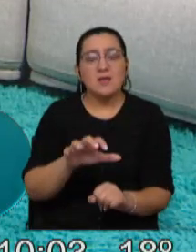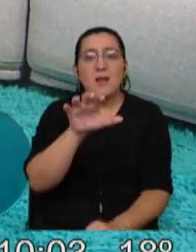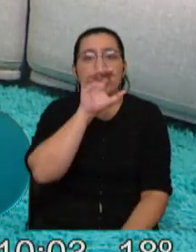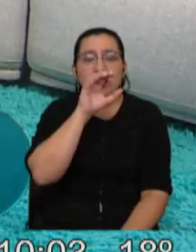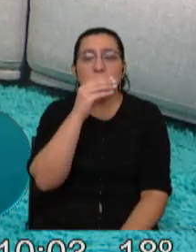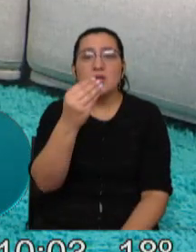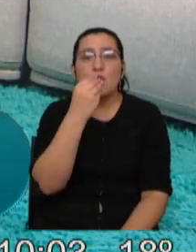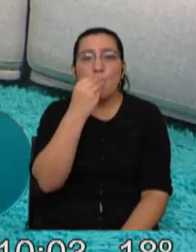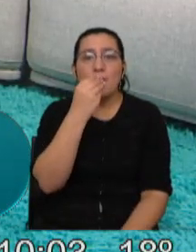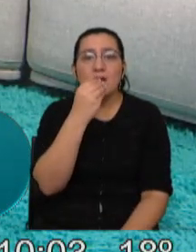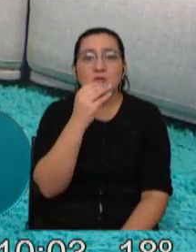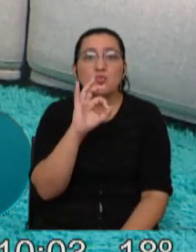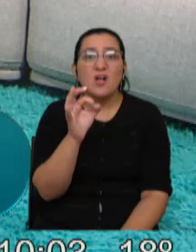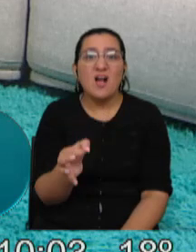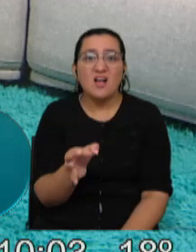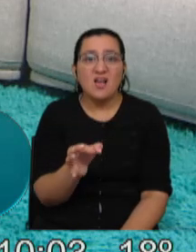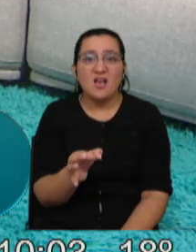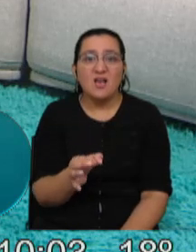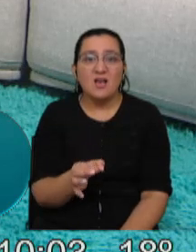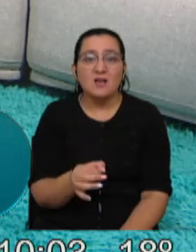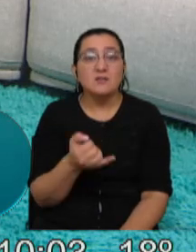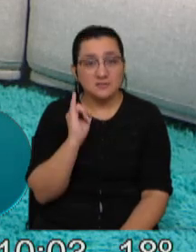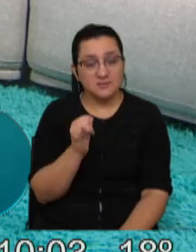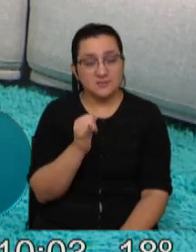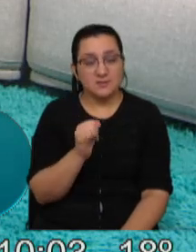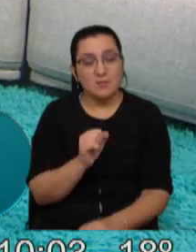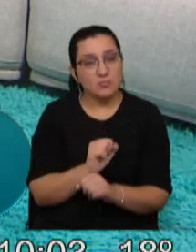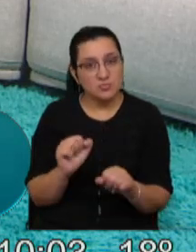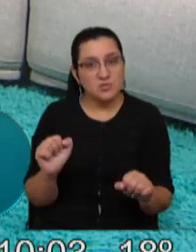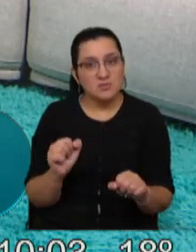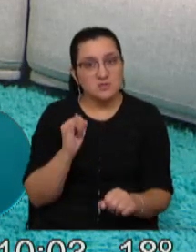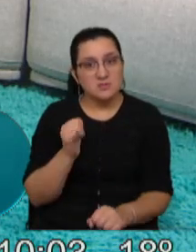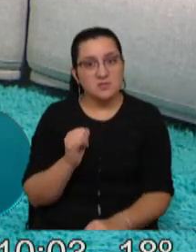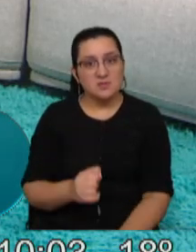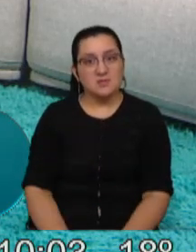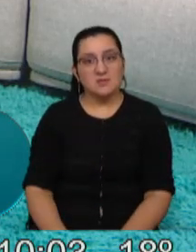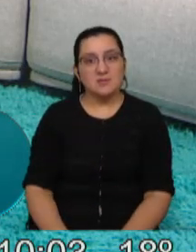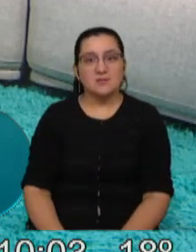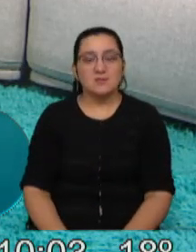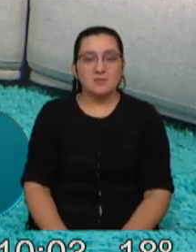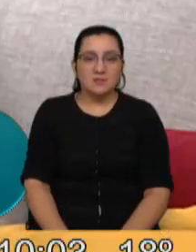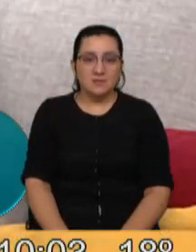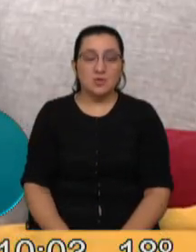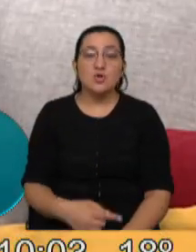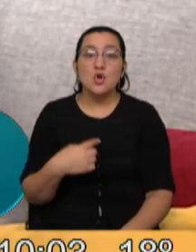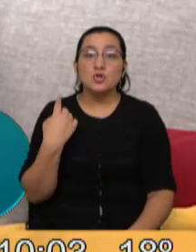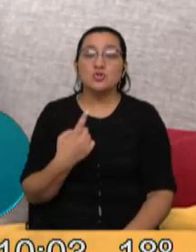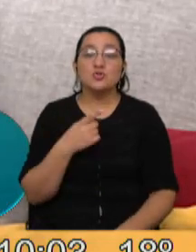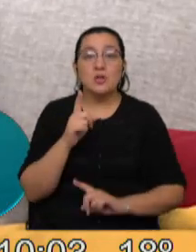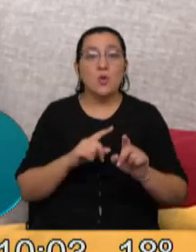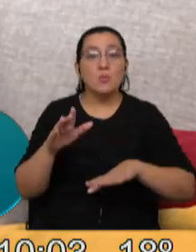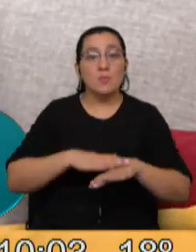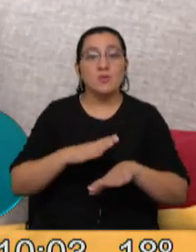si sí. está solo. Sí, es posible. En realidad, sí, yo sabía. Nosotros en algún momento hablamos